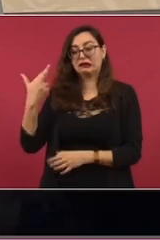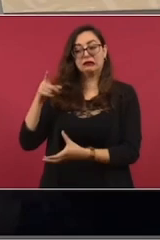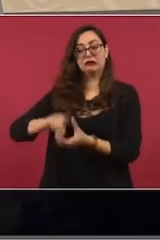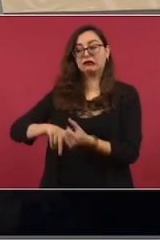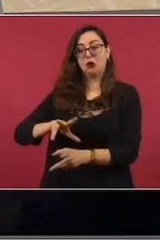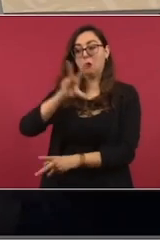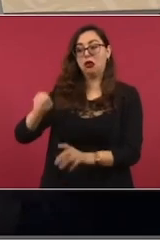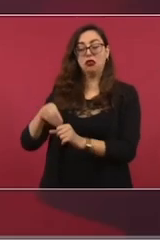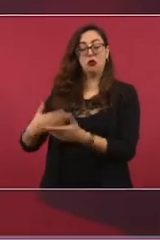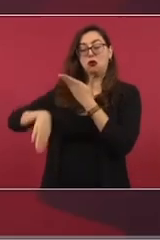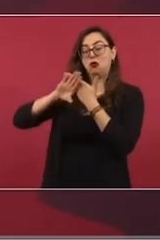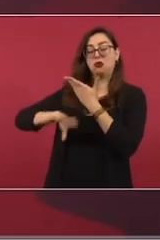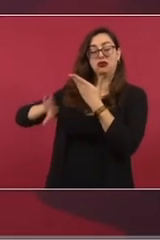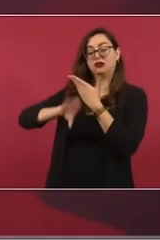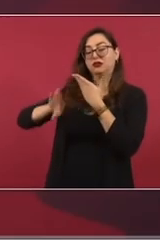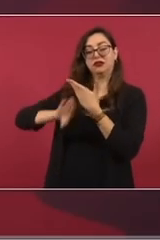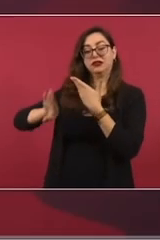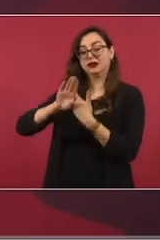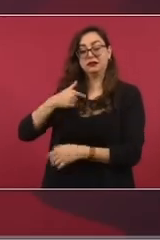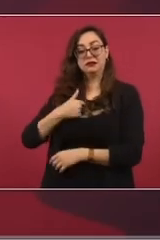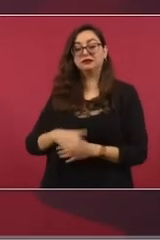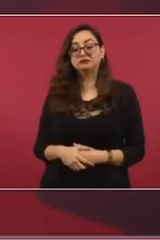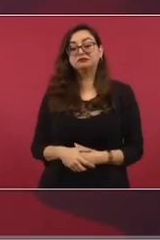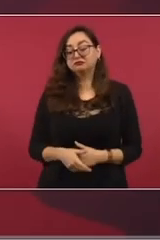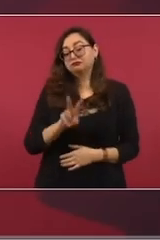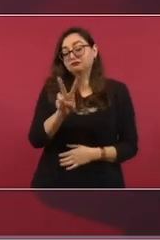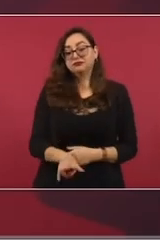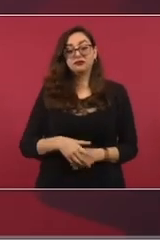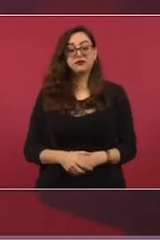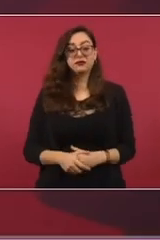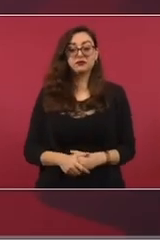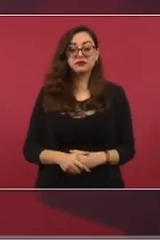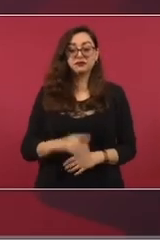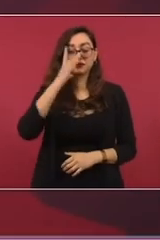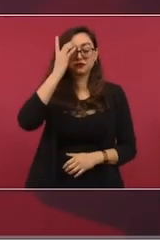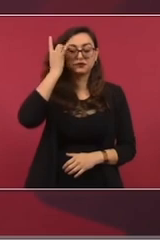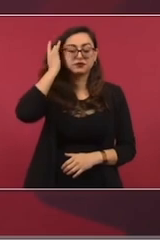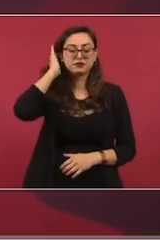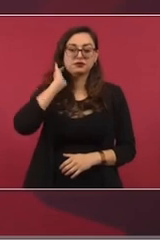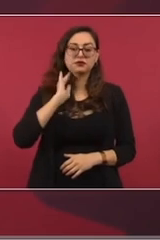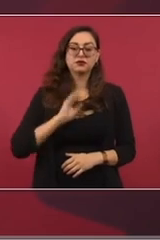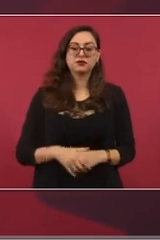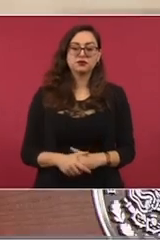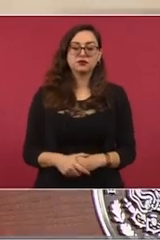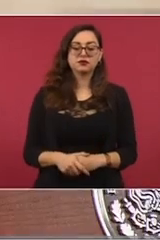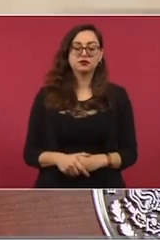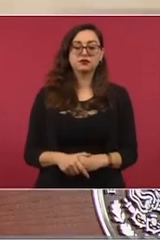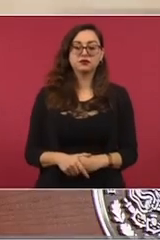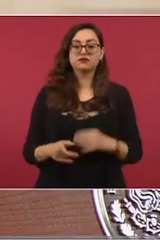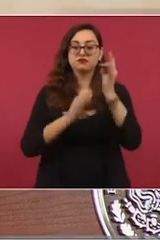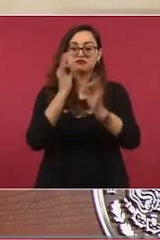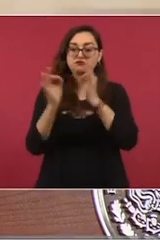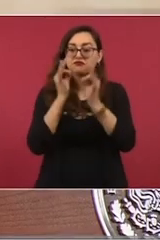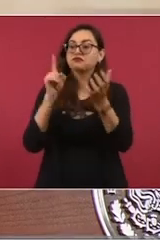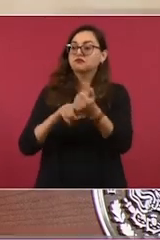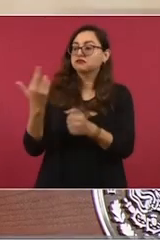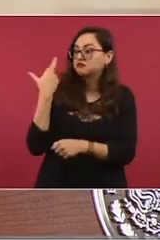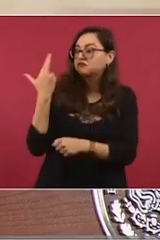los que trabajan en esa estación de radio Están en contra de nosotros los que tienen programas de noticias